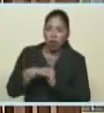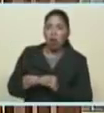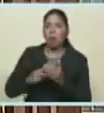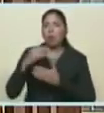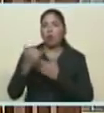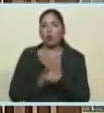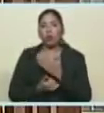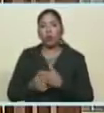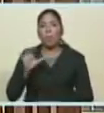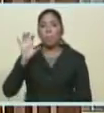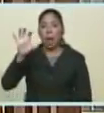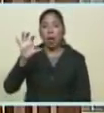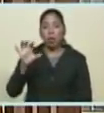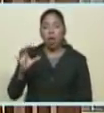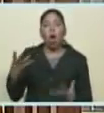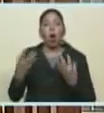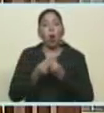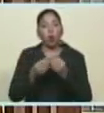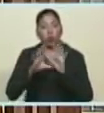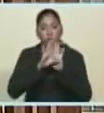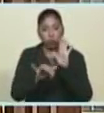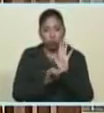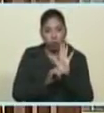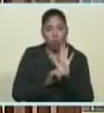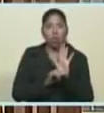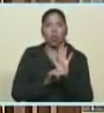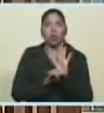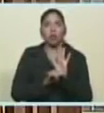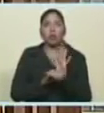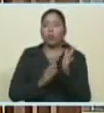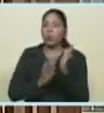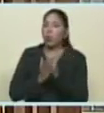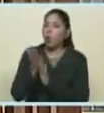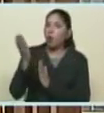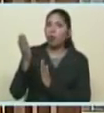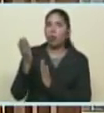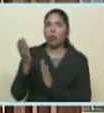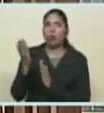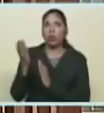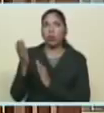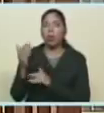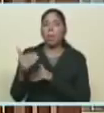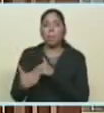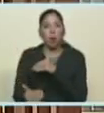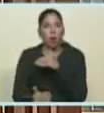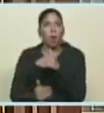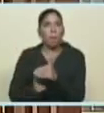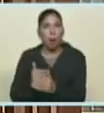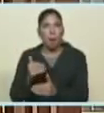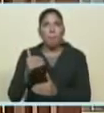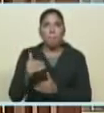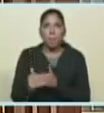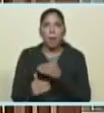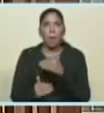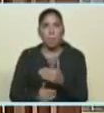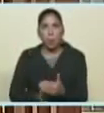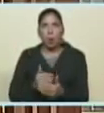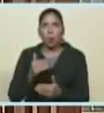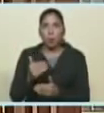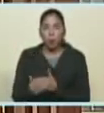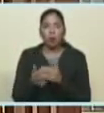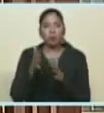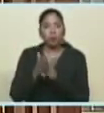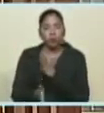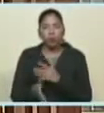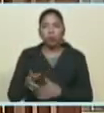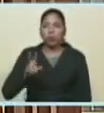permitir, junto a la Asamblea Nacional Constituyente, seguir andando los caminos de la